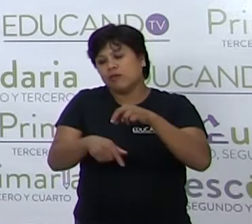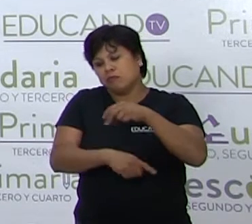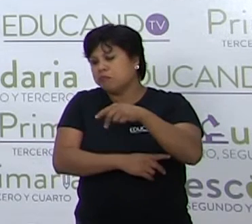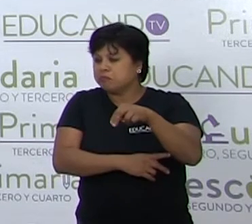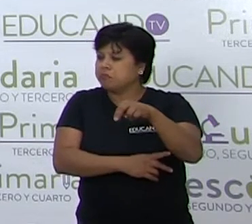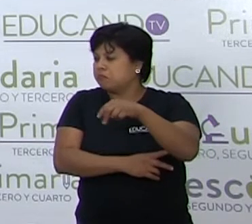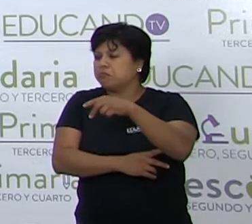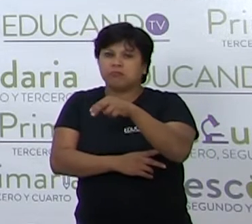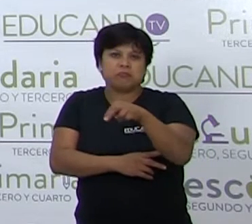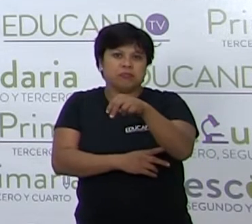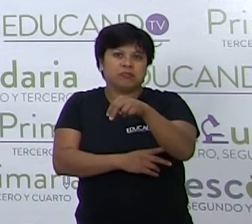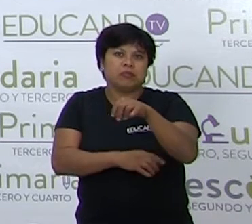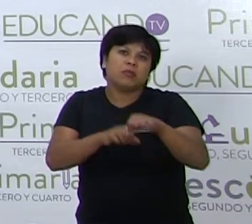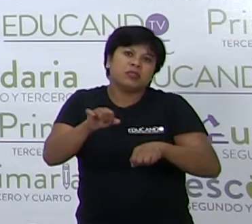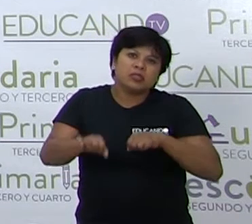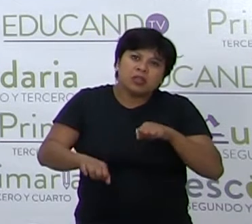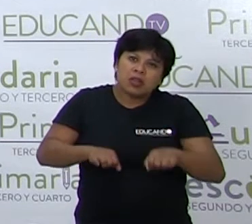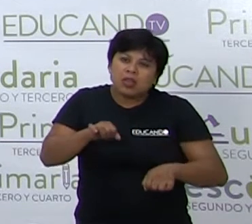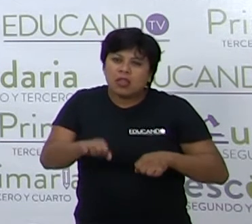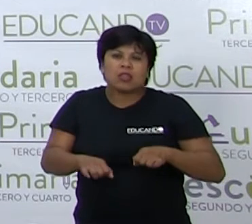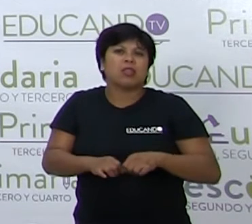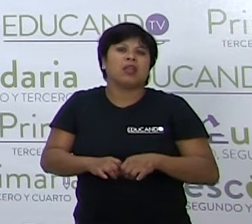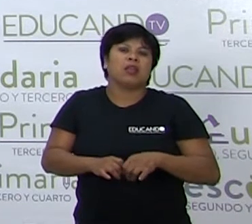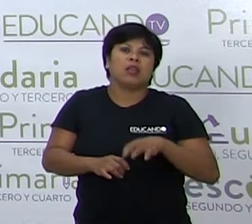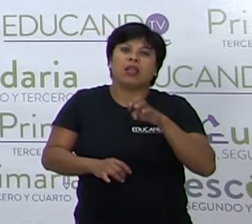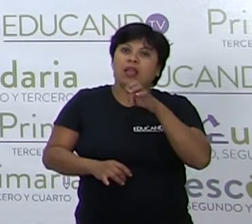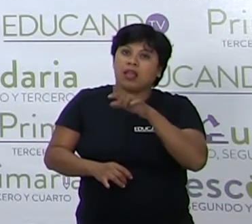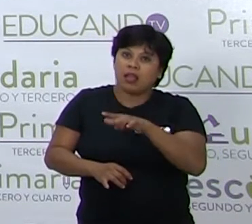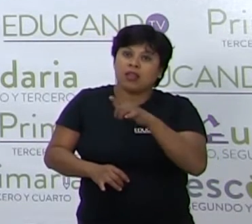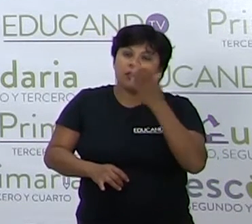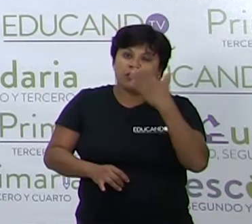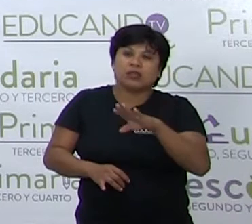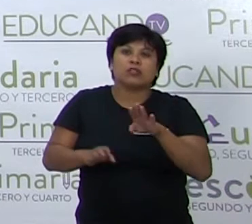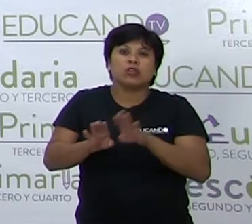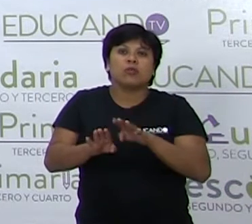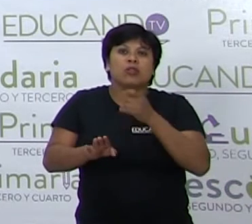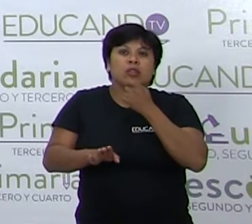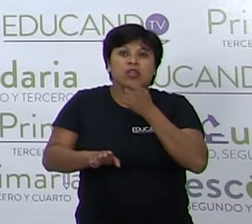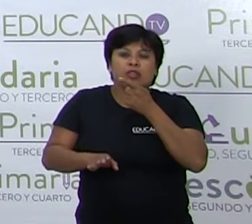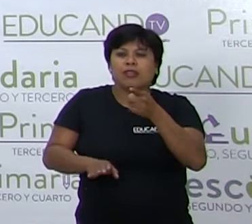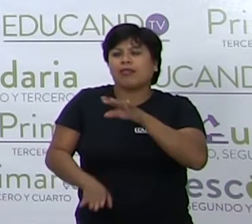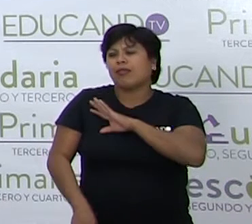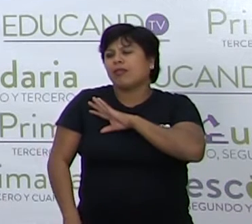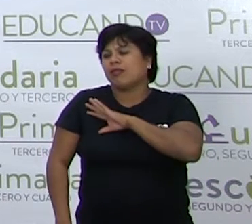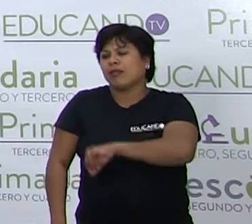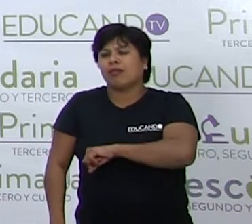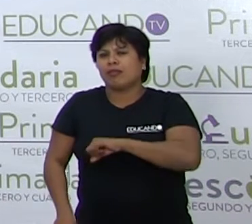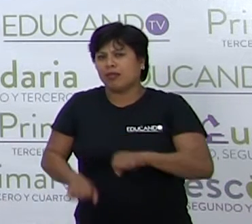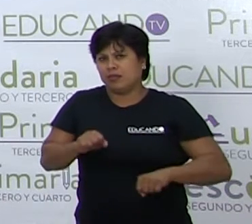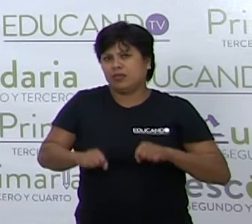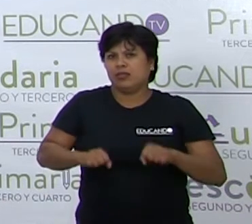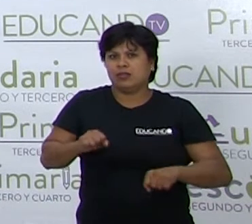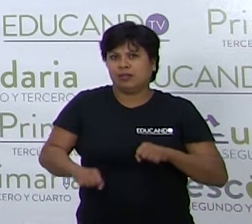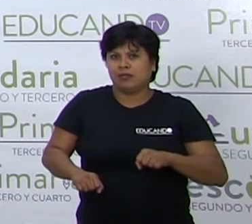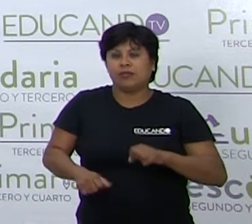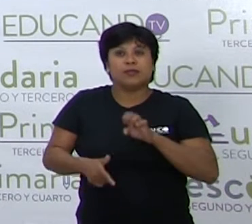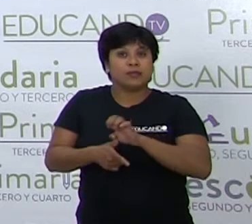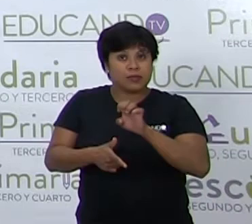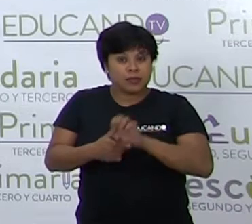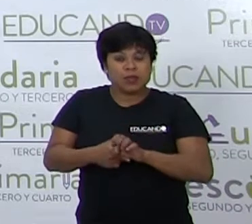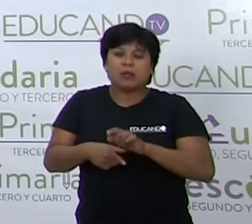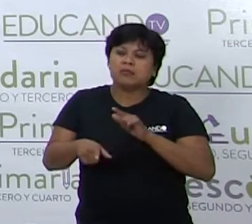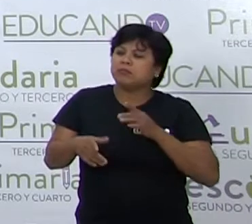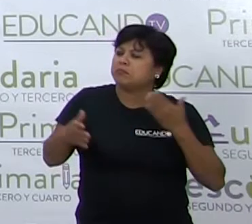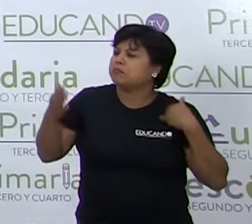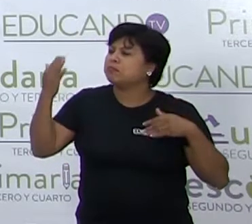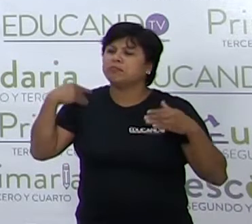Siguió avanzando con su bicicleta. Él, ya sabes, yo sé que a ti como niño te encanta la bicicleta, ¿verdad? Entonces él siguió paseando con